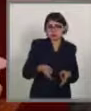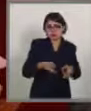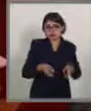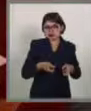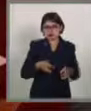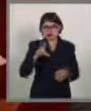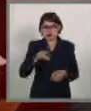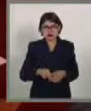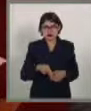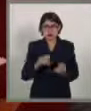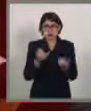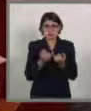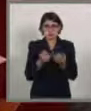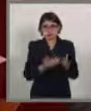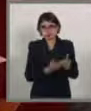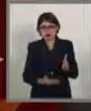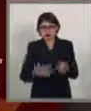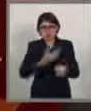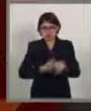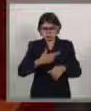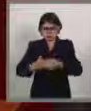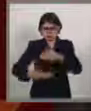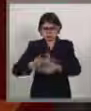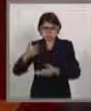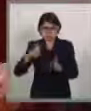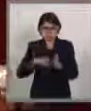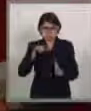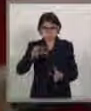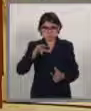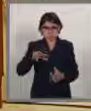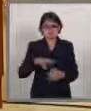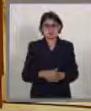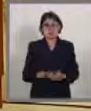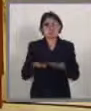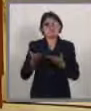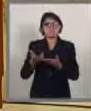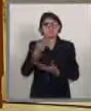y federal 2018 es cuando presidente